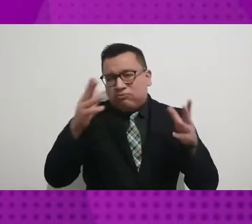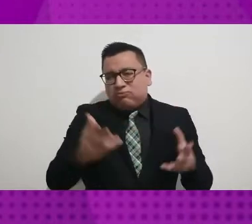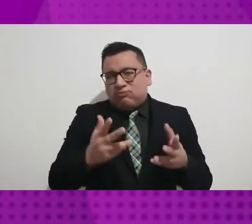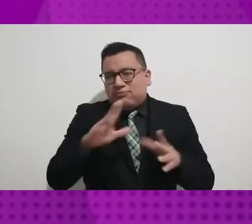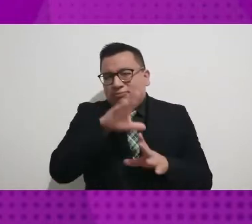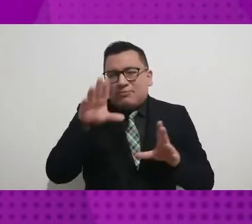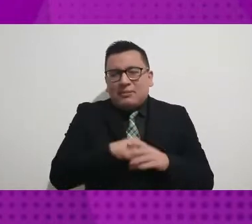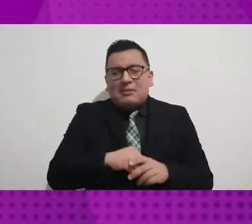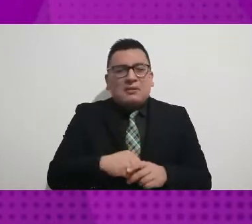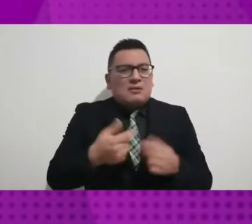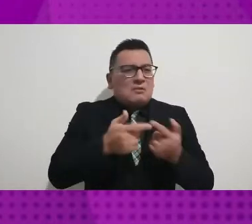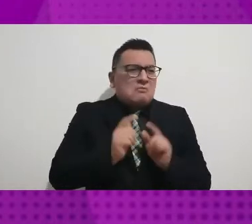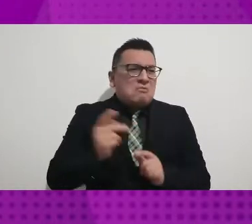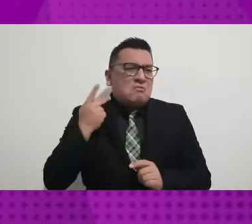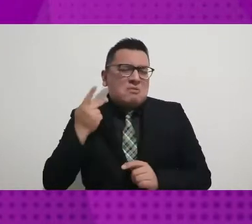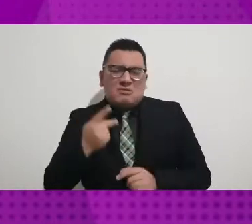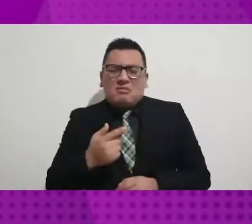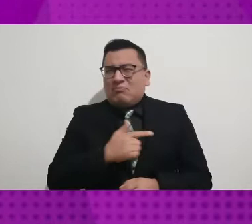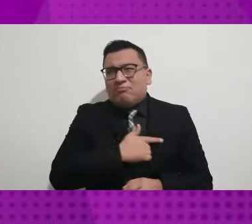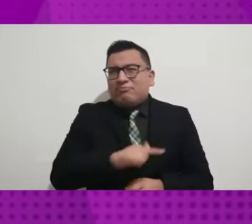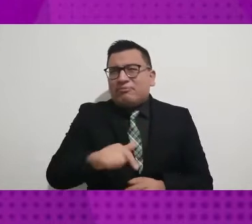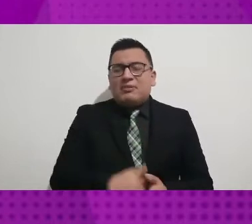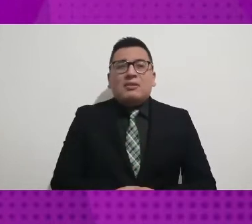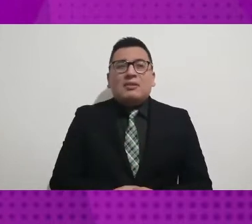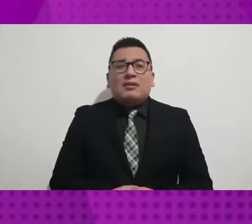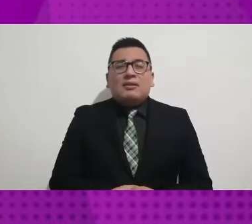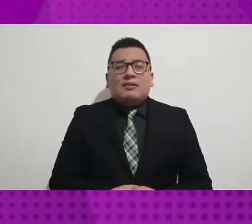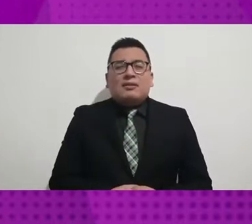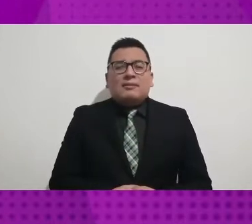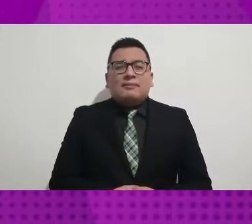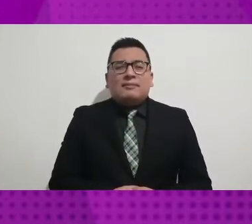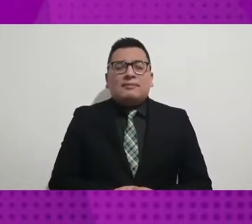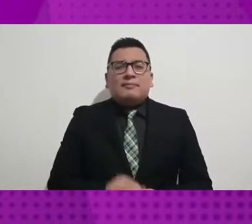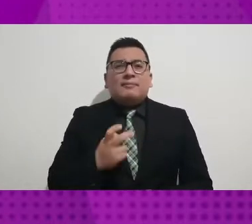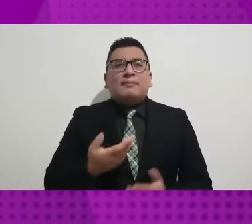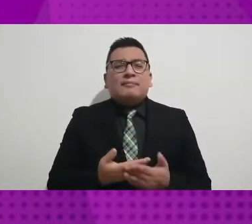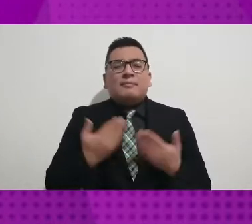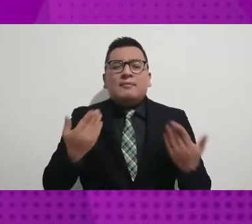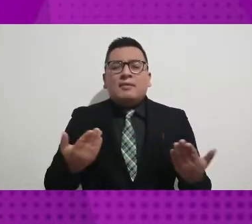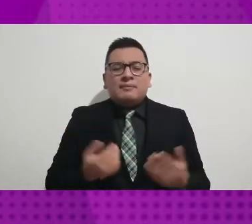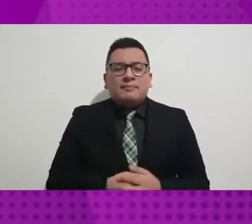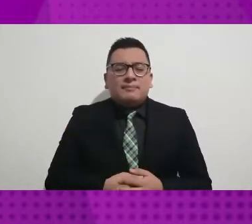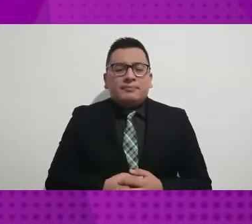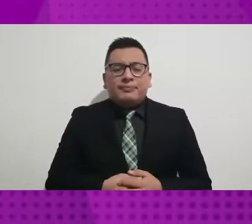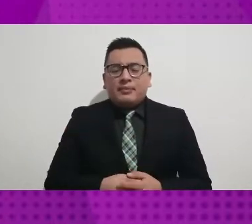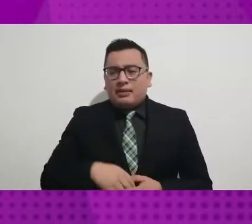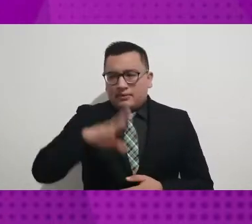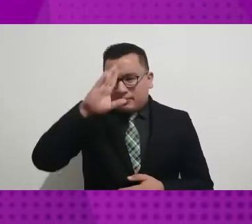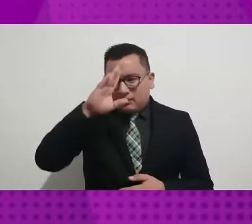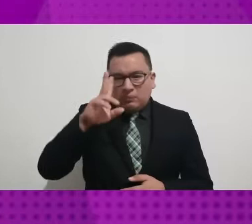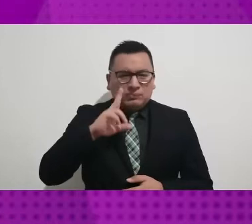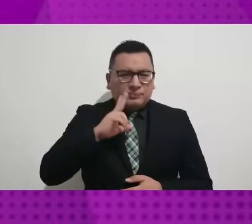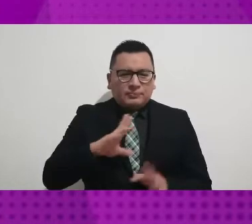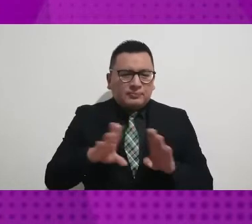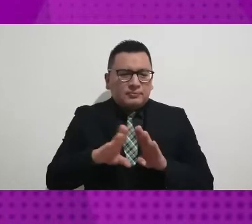sino en general en buena parte del mundo sobre ciertos partidos políticos. Y en ese sentido lo que se ha buscado es esquemas